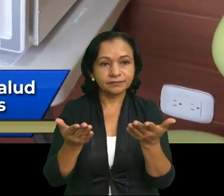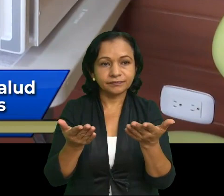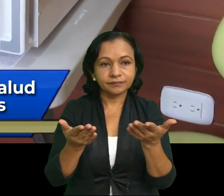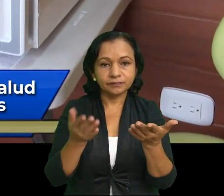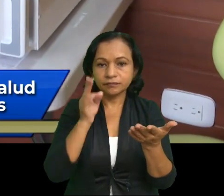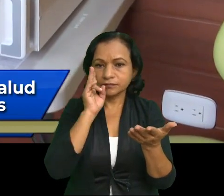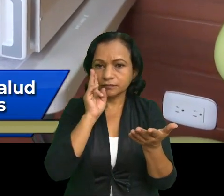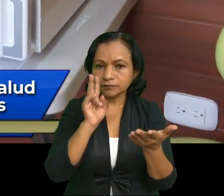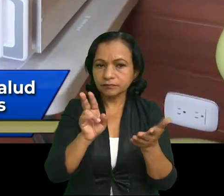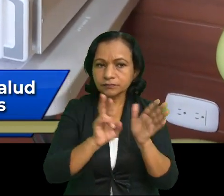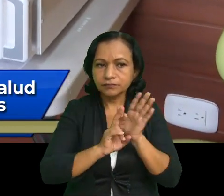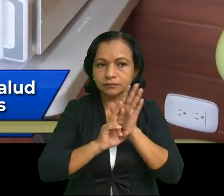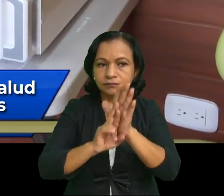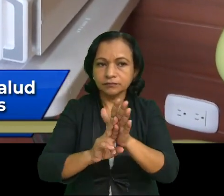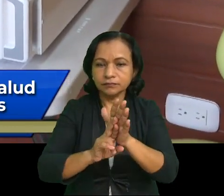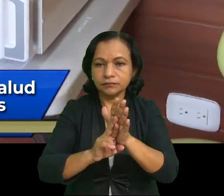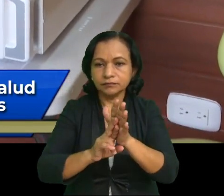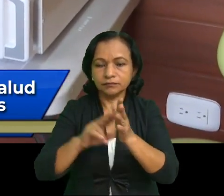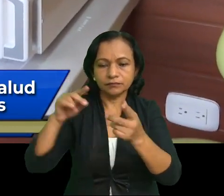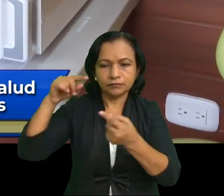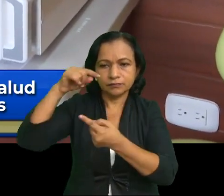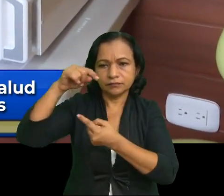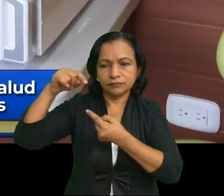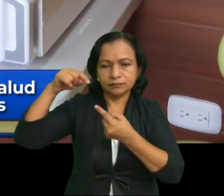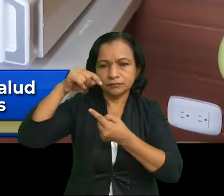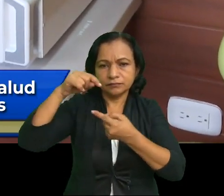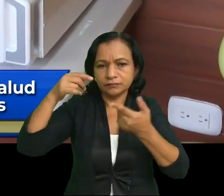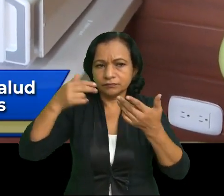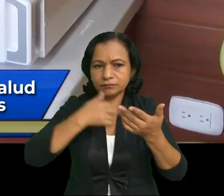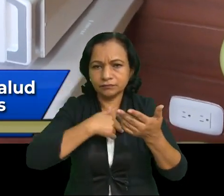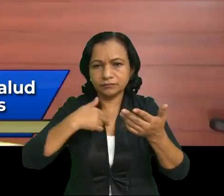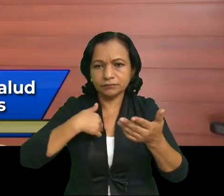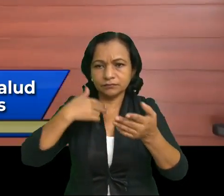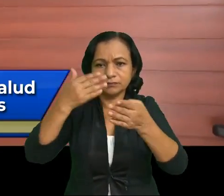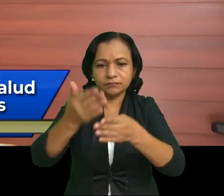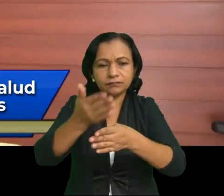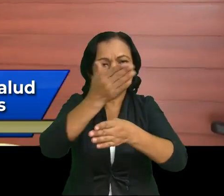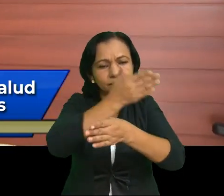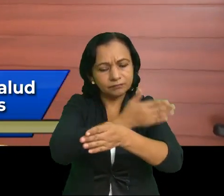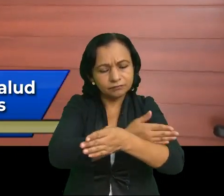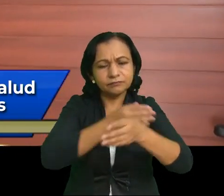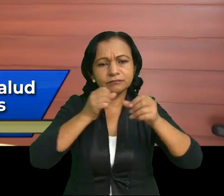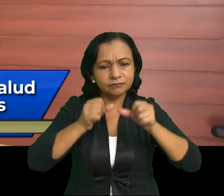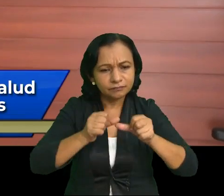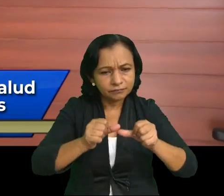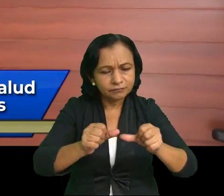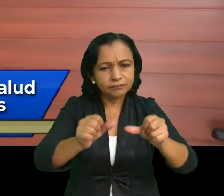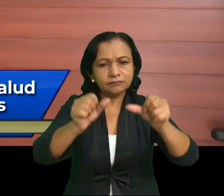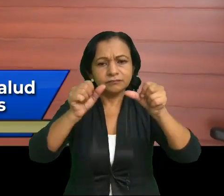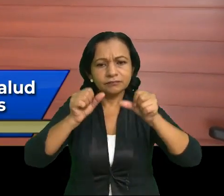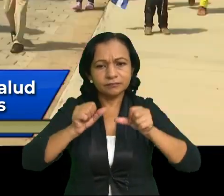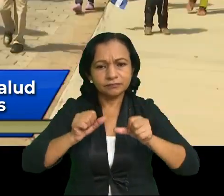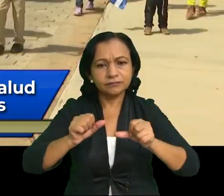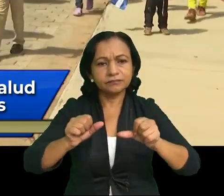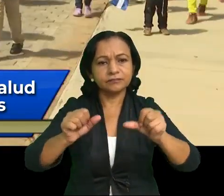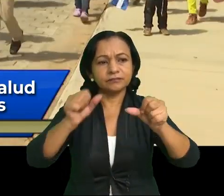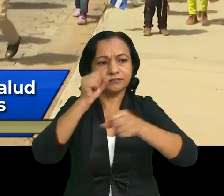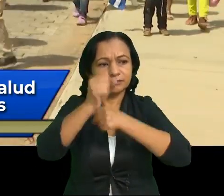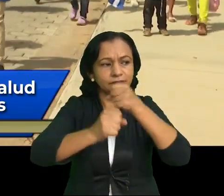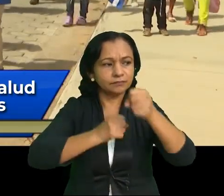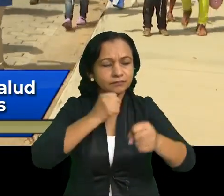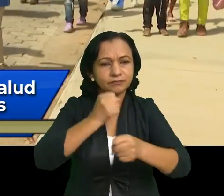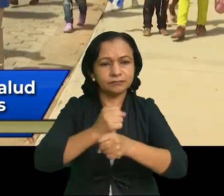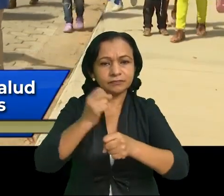cara a brindar una respuesta por una emergencia esto se vino haciendo es decir sostenido esto se vino haciendo desde el año